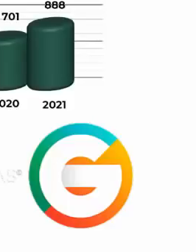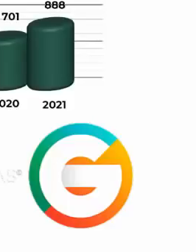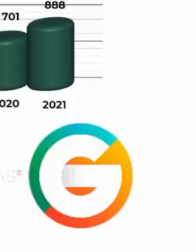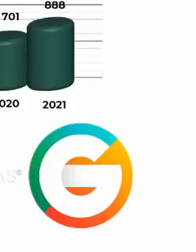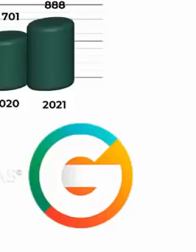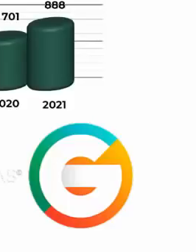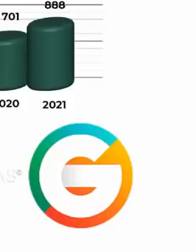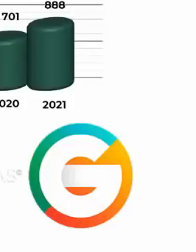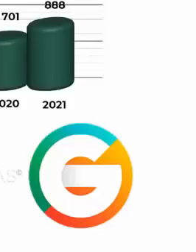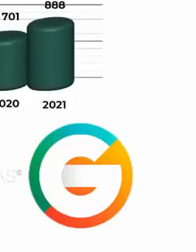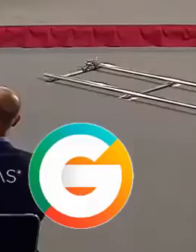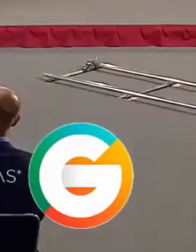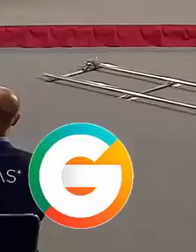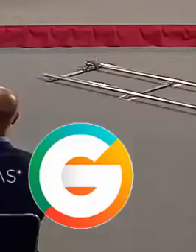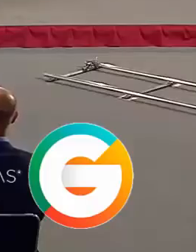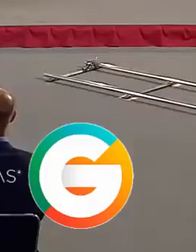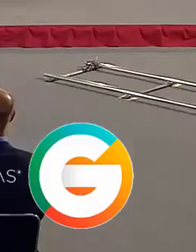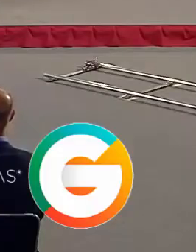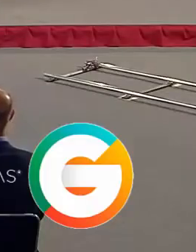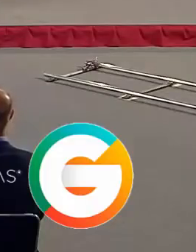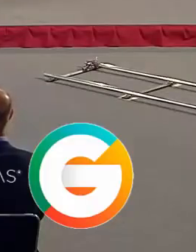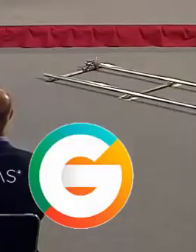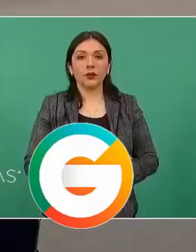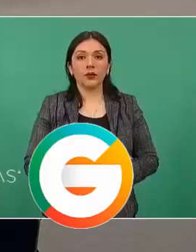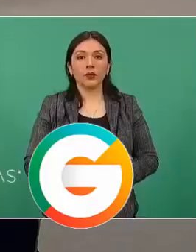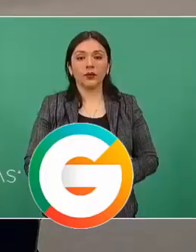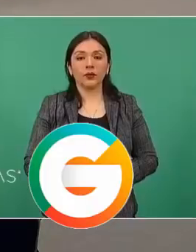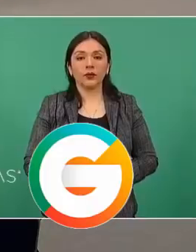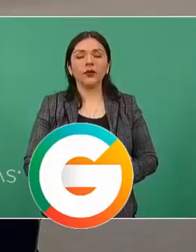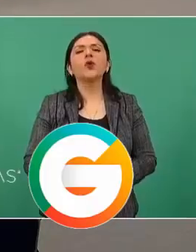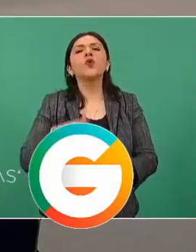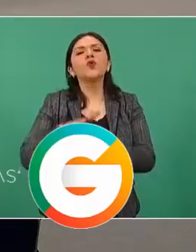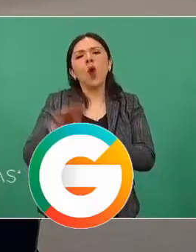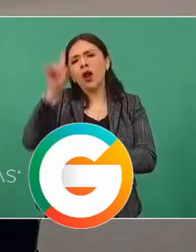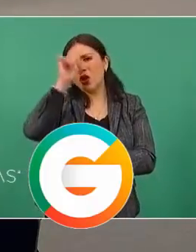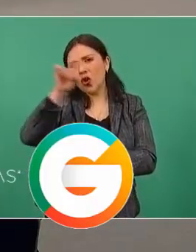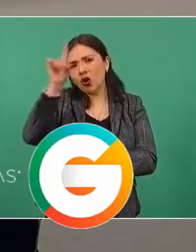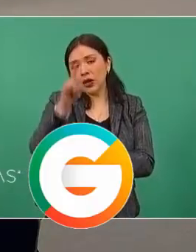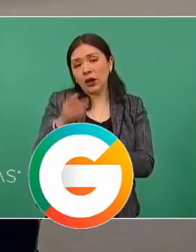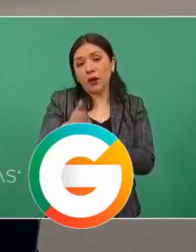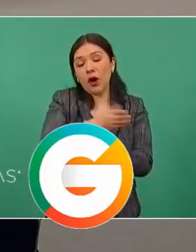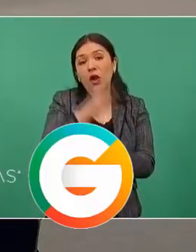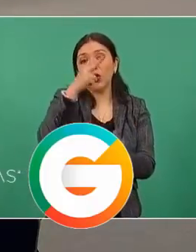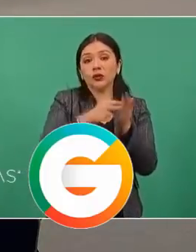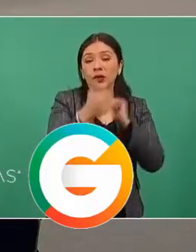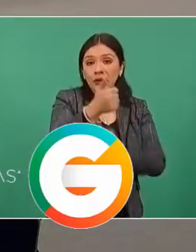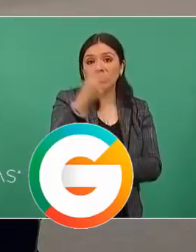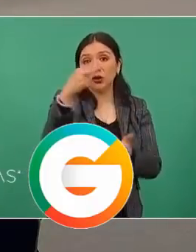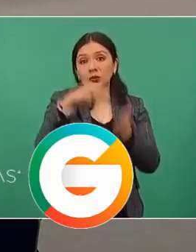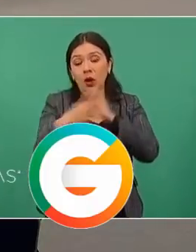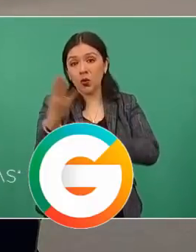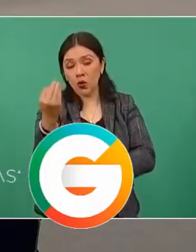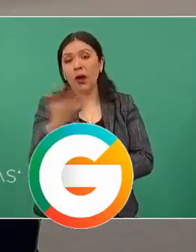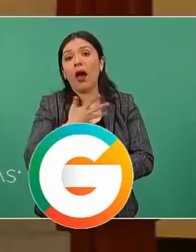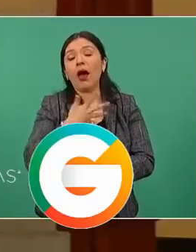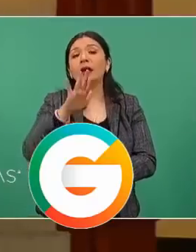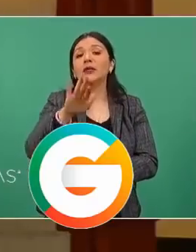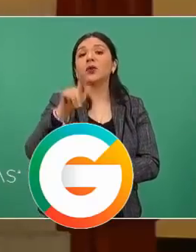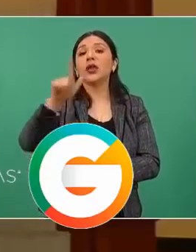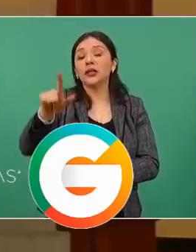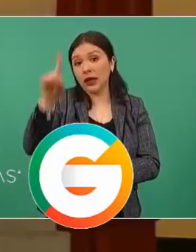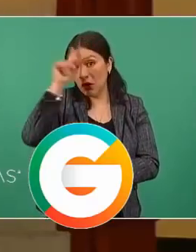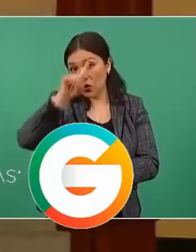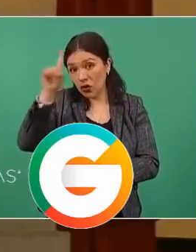Vamos a ver las recomendaciones. Recomendaciones en el periodo 2006-2009, 57 recomendaciones